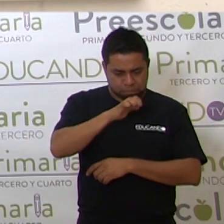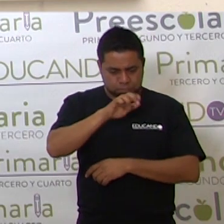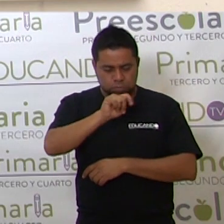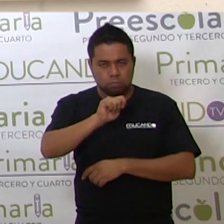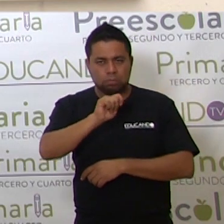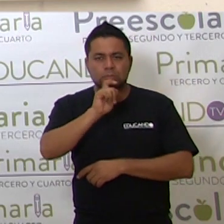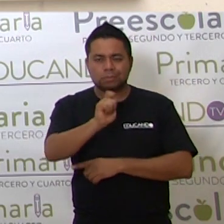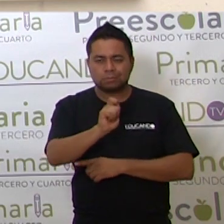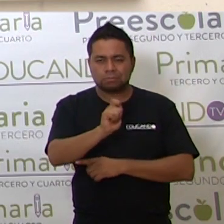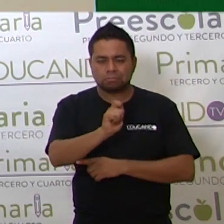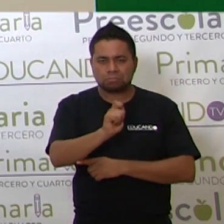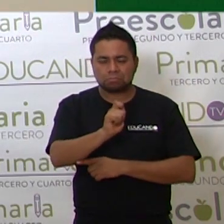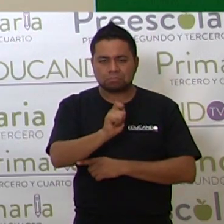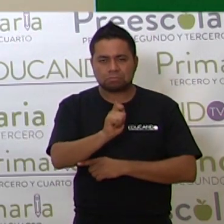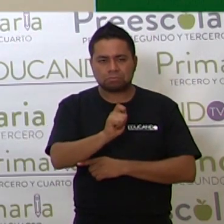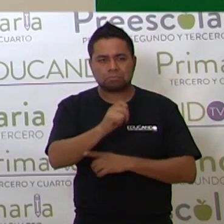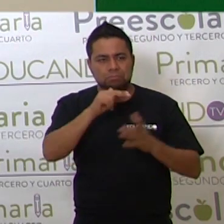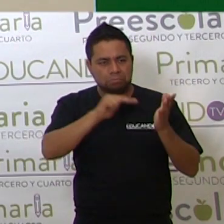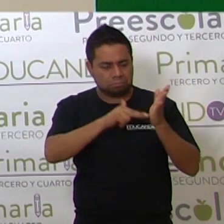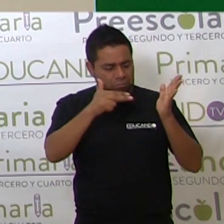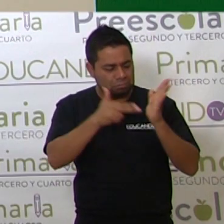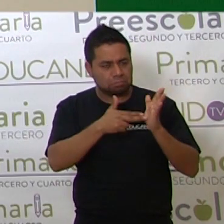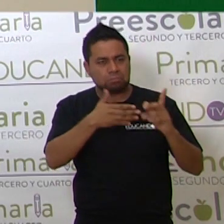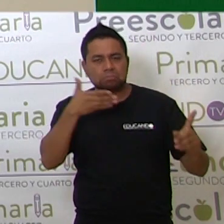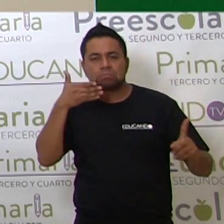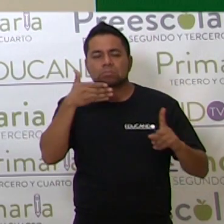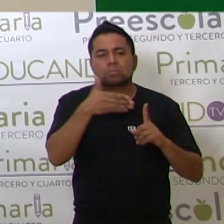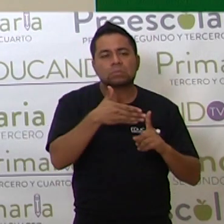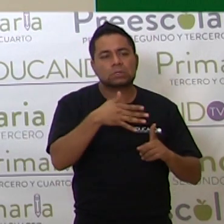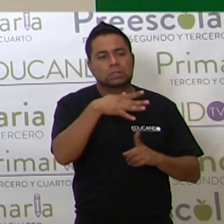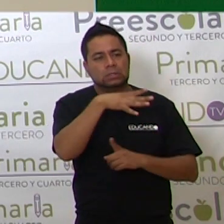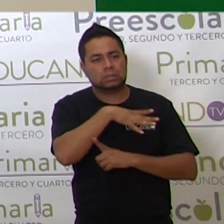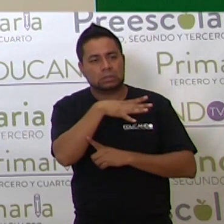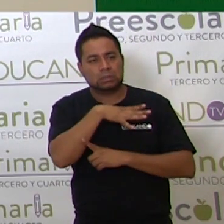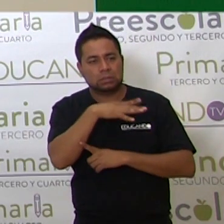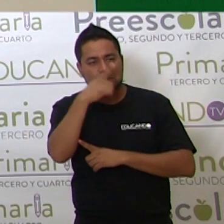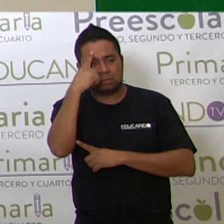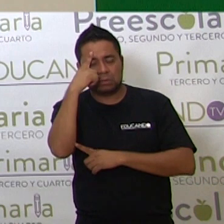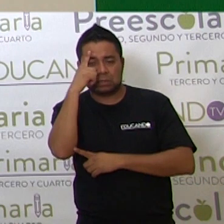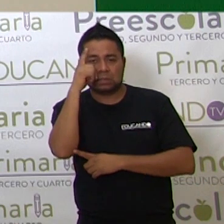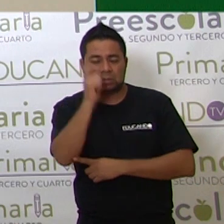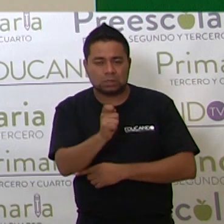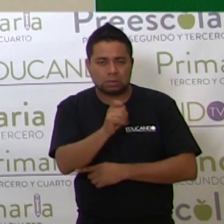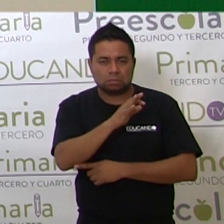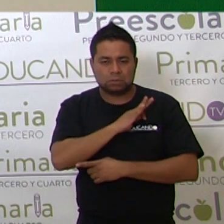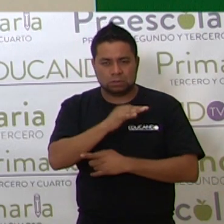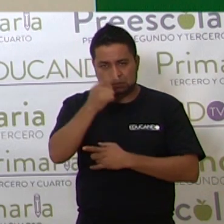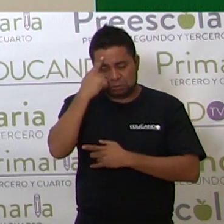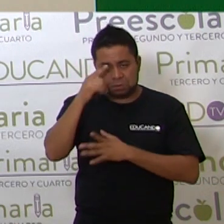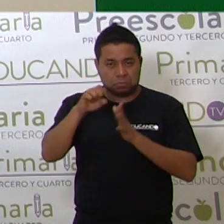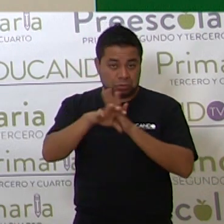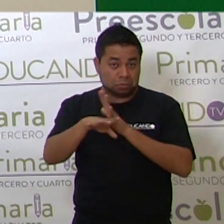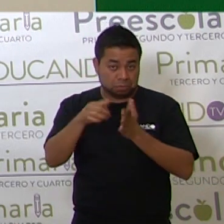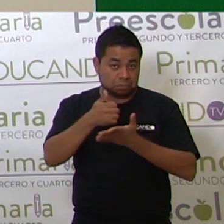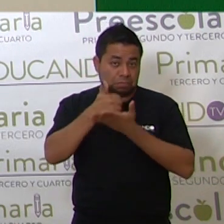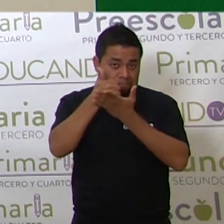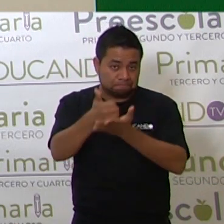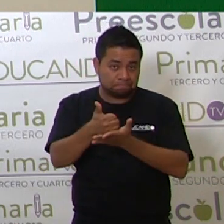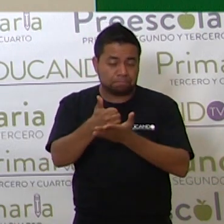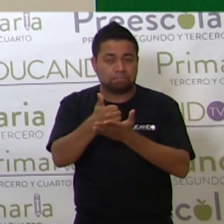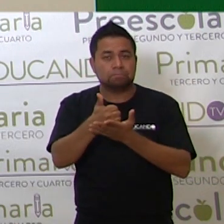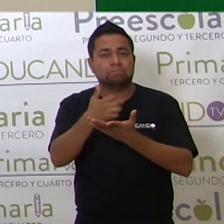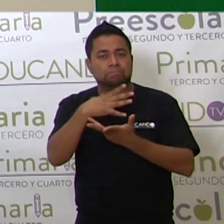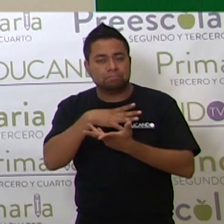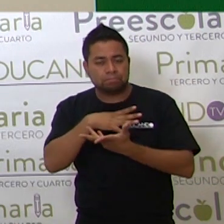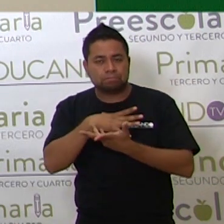dispositivo y tiene un propósito o una función específica que generalmente está son elementos